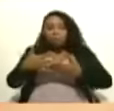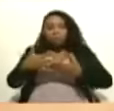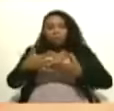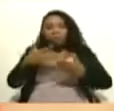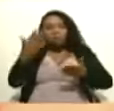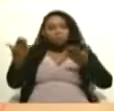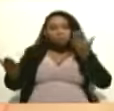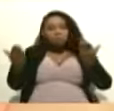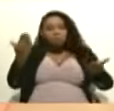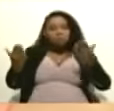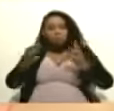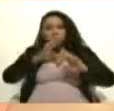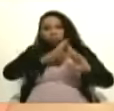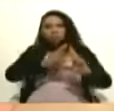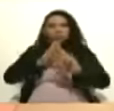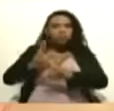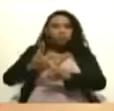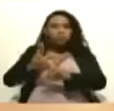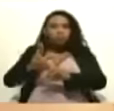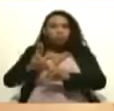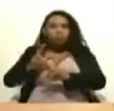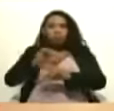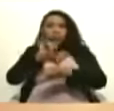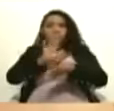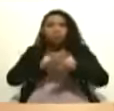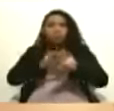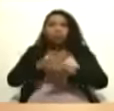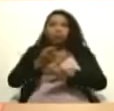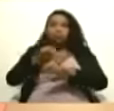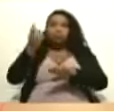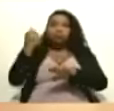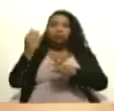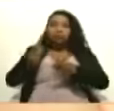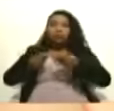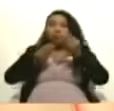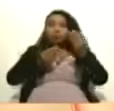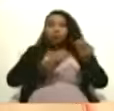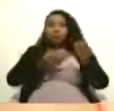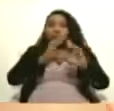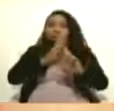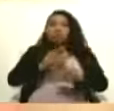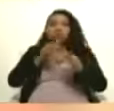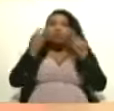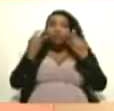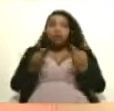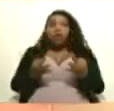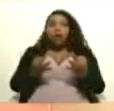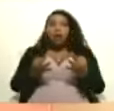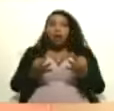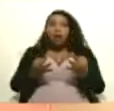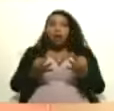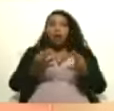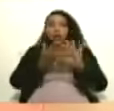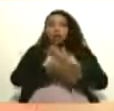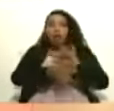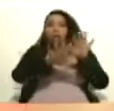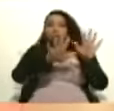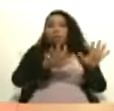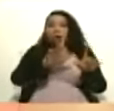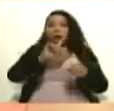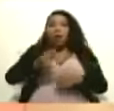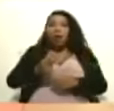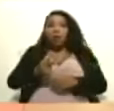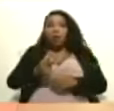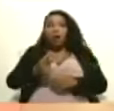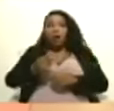los resultados que se anunciaron el día de ayer cuando entregaba Eh Pues los resultados oficiales que hablaba de 10,4